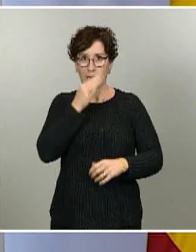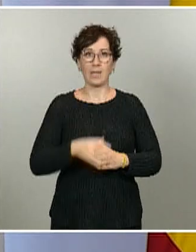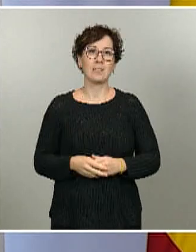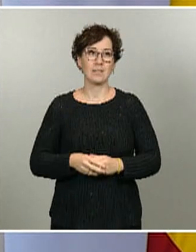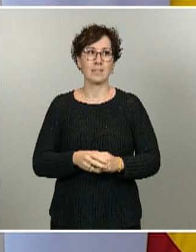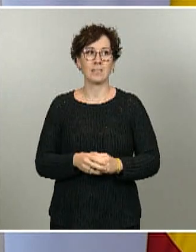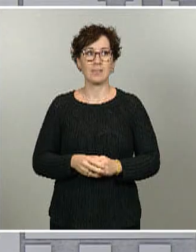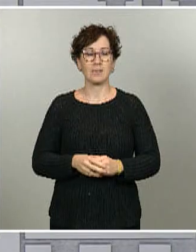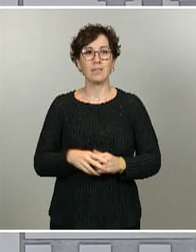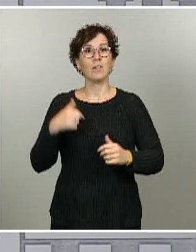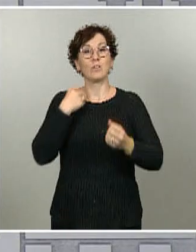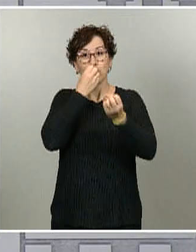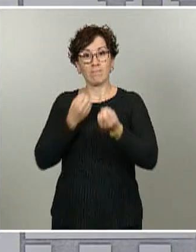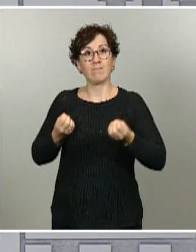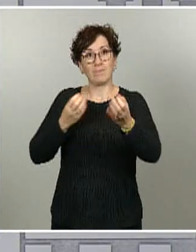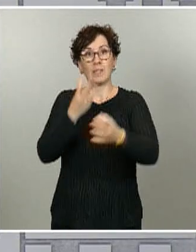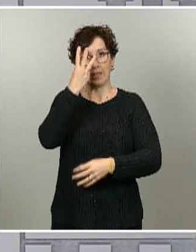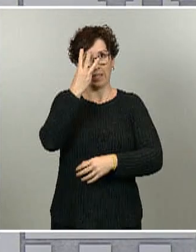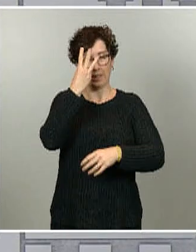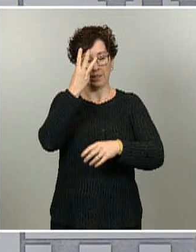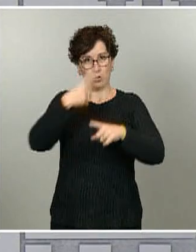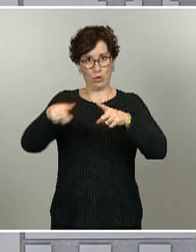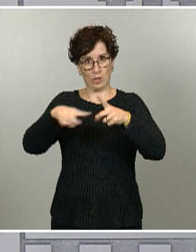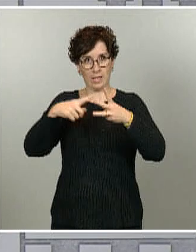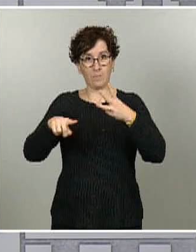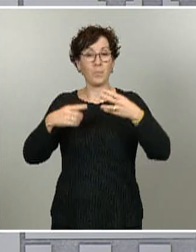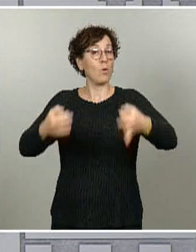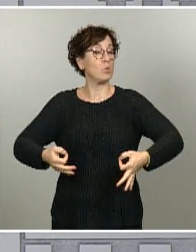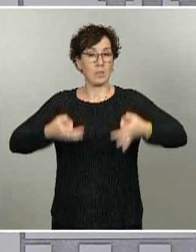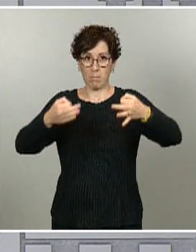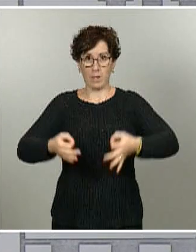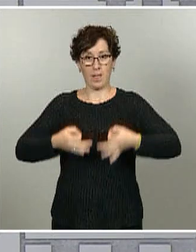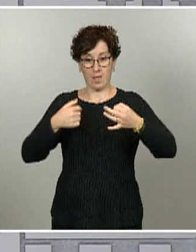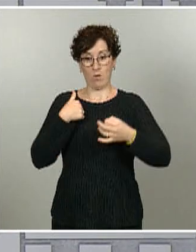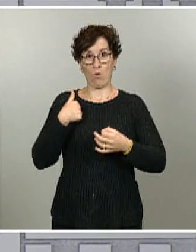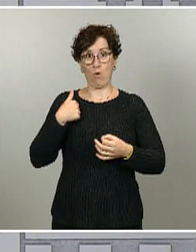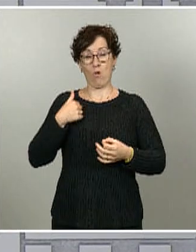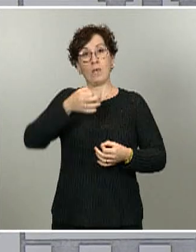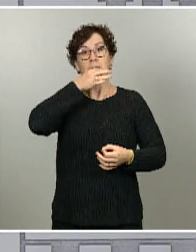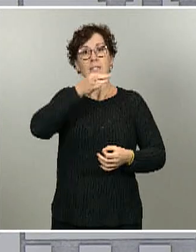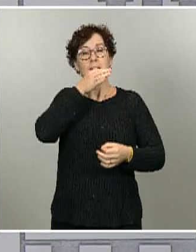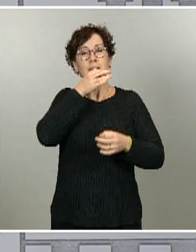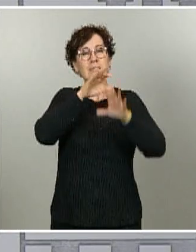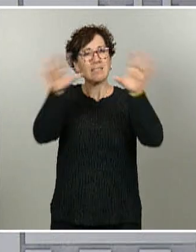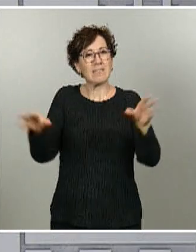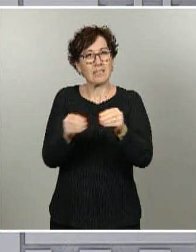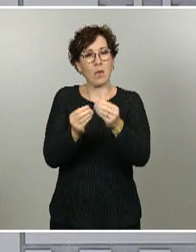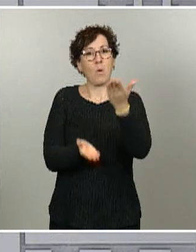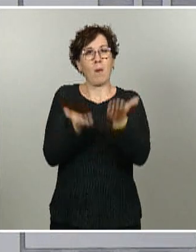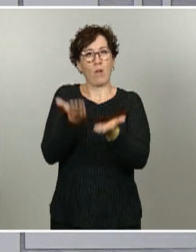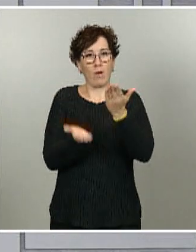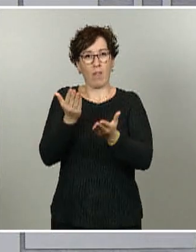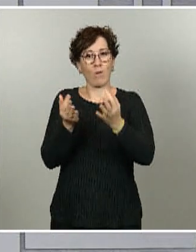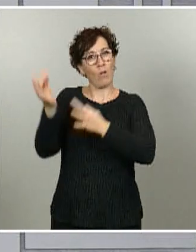tres cuestiones. En primer lugar, como siempre hago en mis comparecencias, hacer una breve valoración de los datos que esta mañana el doctor Simón les ha